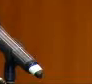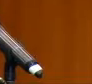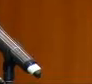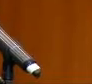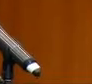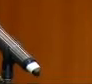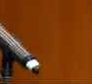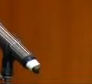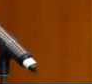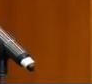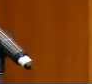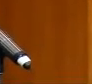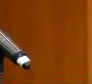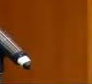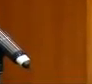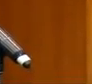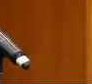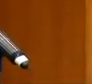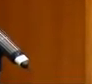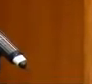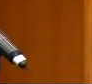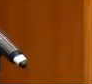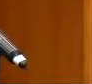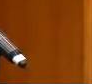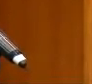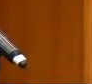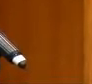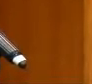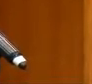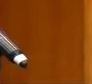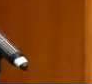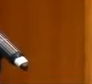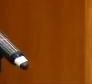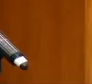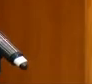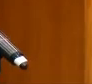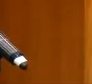sobre alas de querubes.